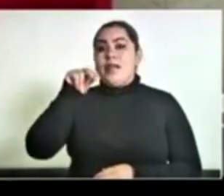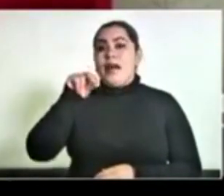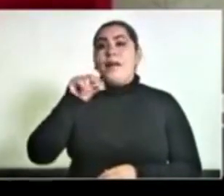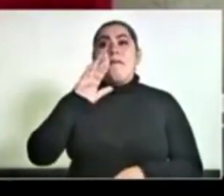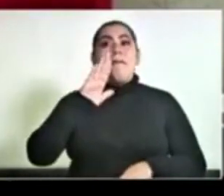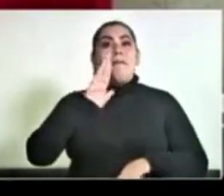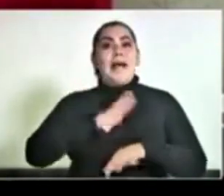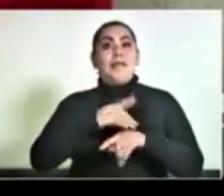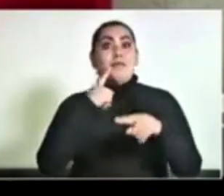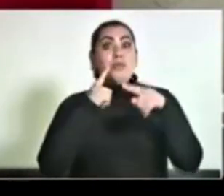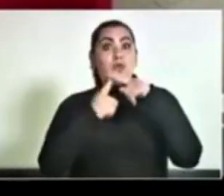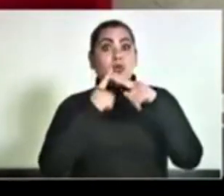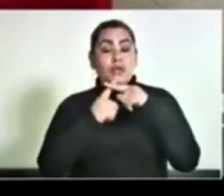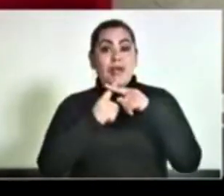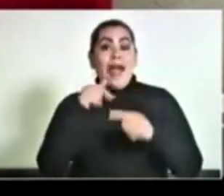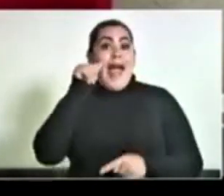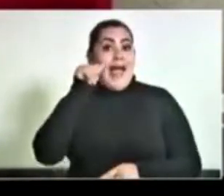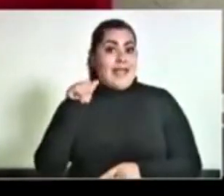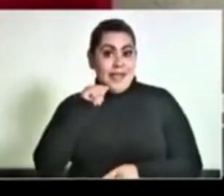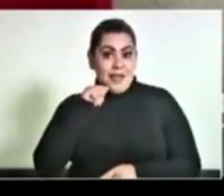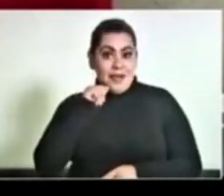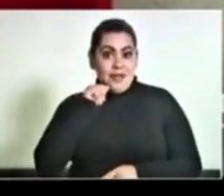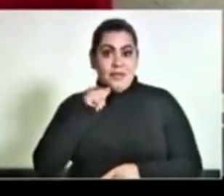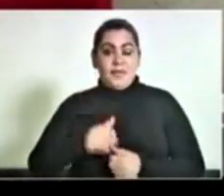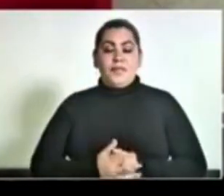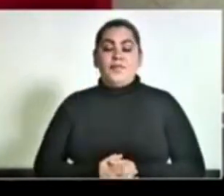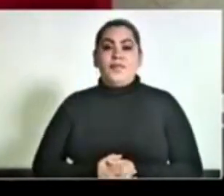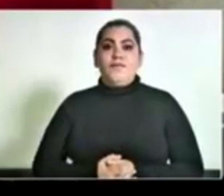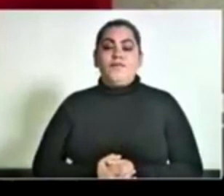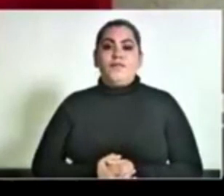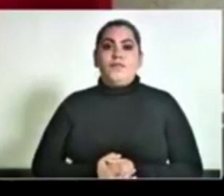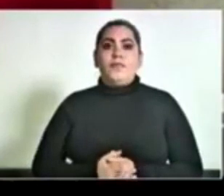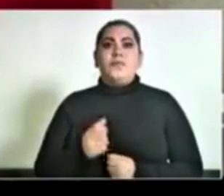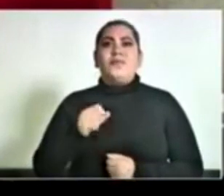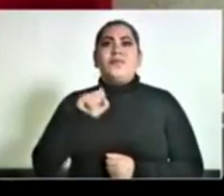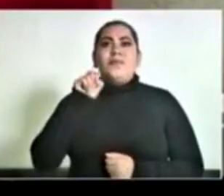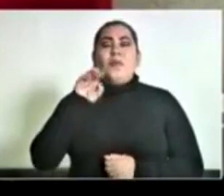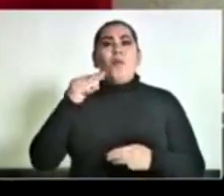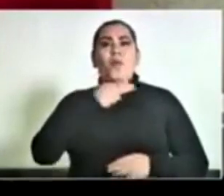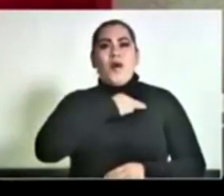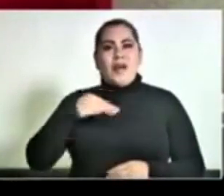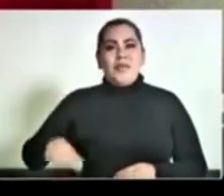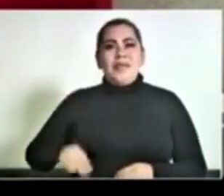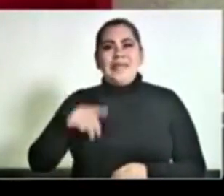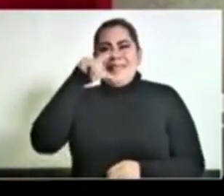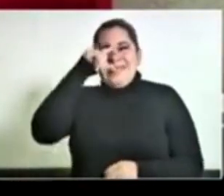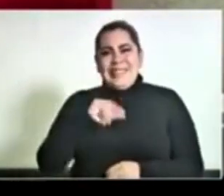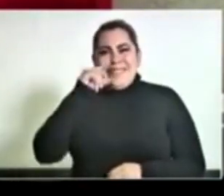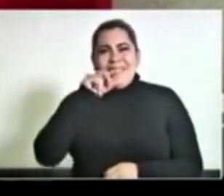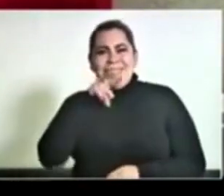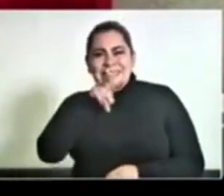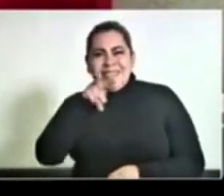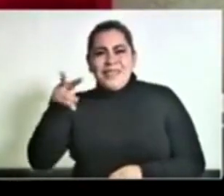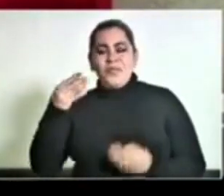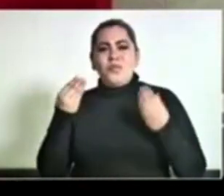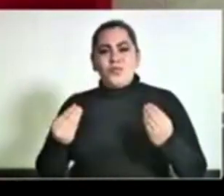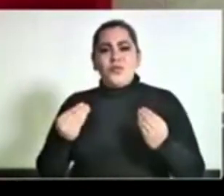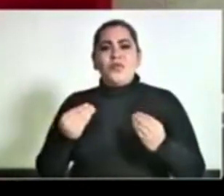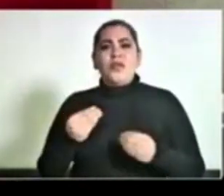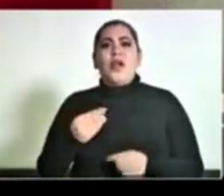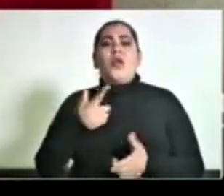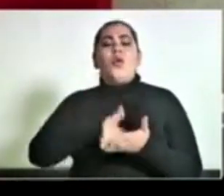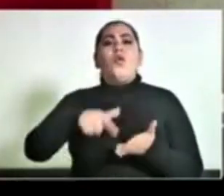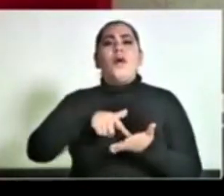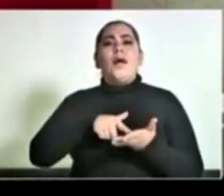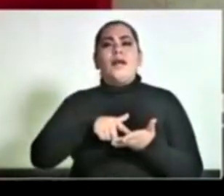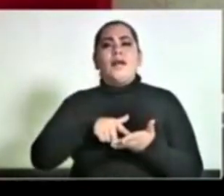más positivos al día de ayer. Los municipios afectados, la mayor incidencia es en la